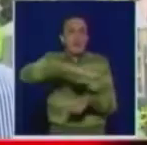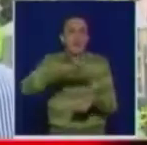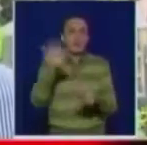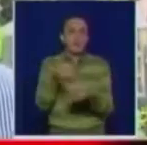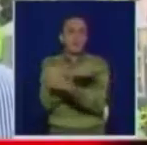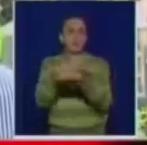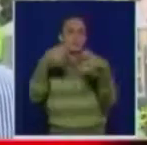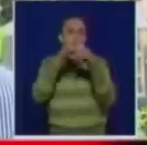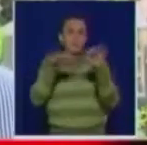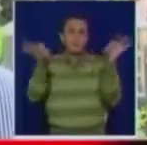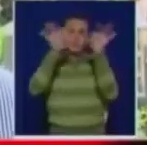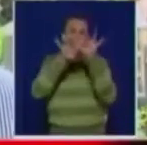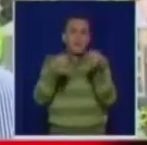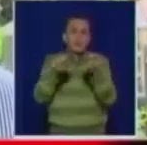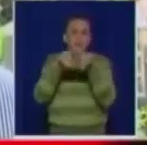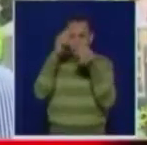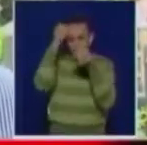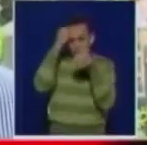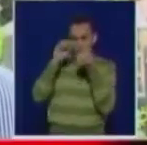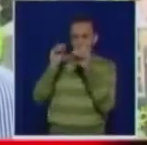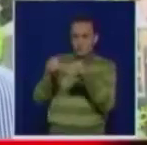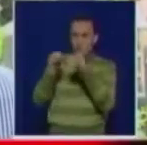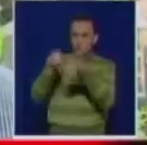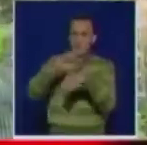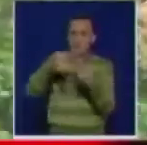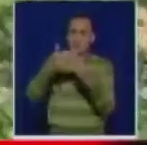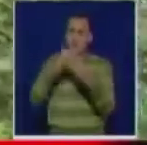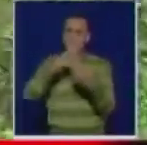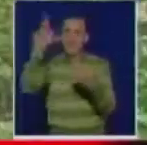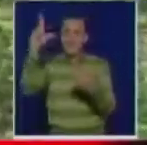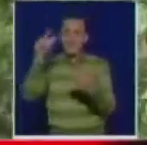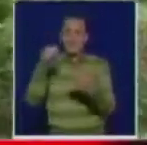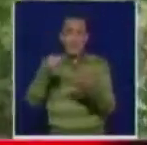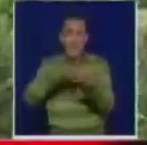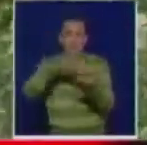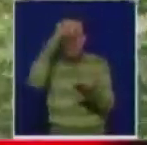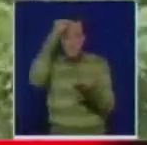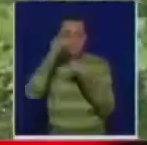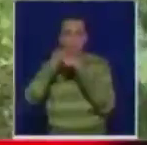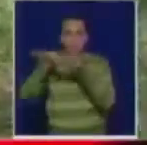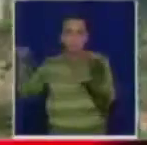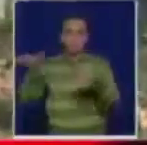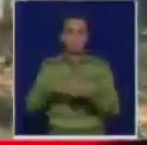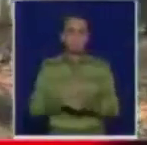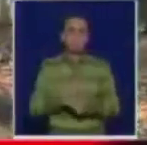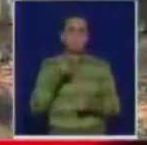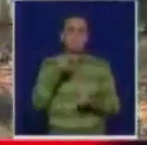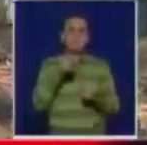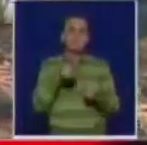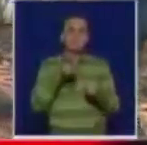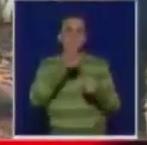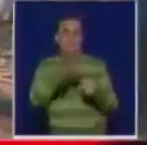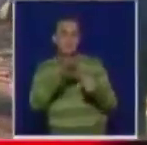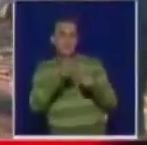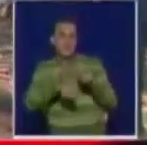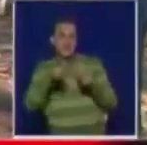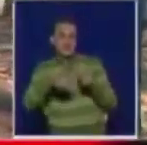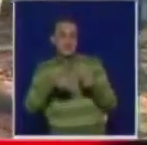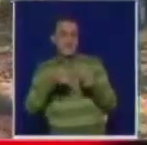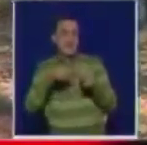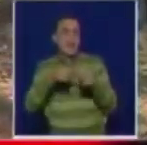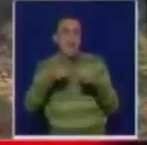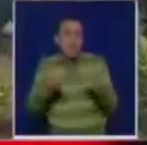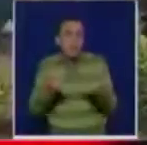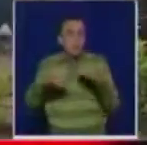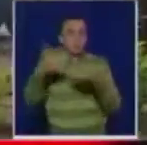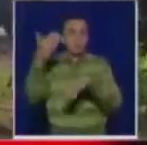de capacitación y pedagogía a los líderes comunitarios en los temas ambientales. La primera etapa de este programa de recuperación ambiental termina en octubre, pero